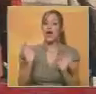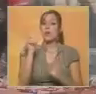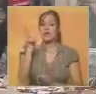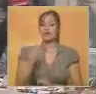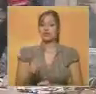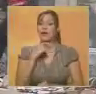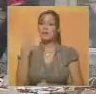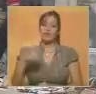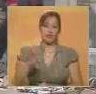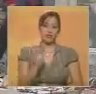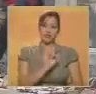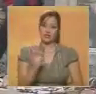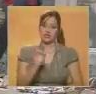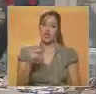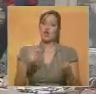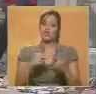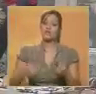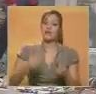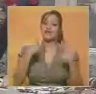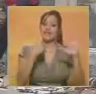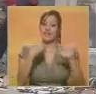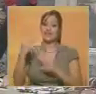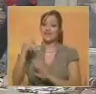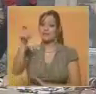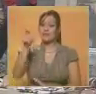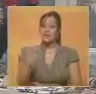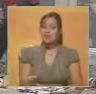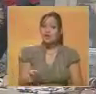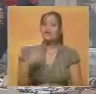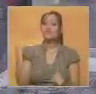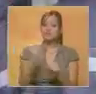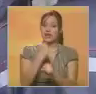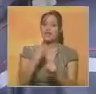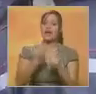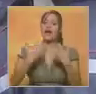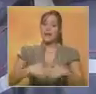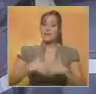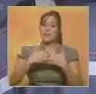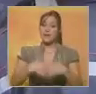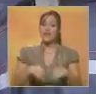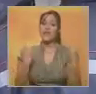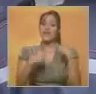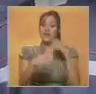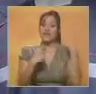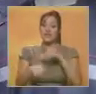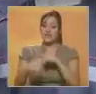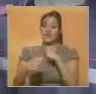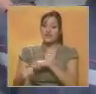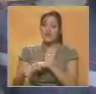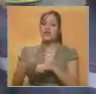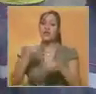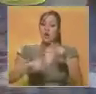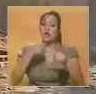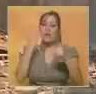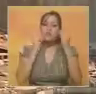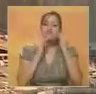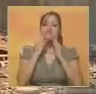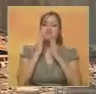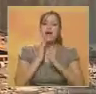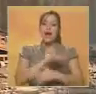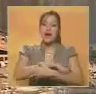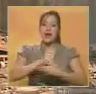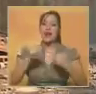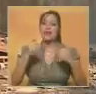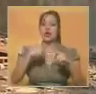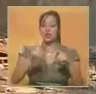pérdidas humanas se conoció que más de 600 personas labor en la empresa hadade en la venta y distribución de cosméticos productos del